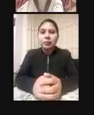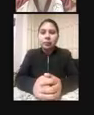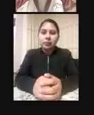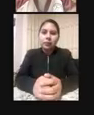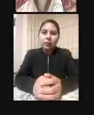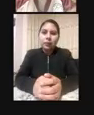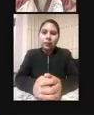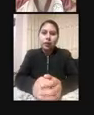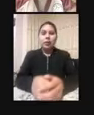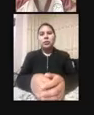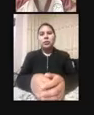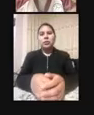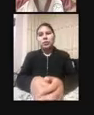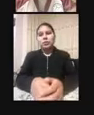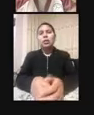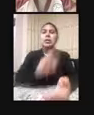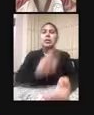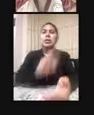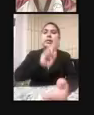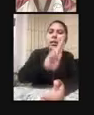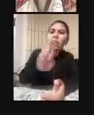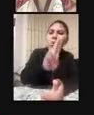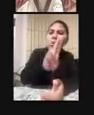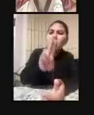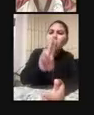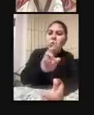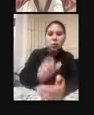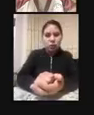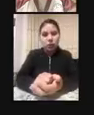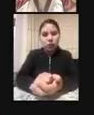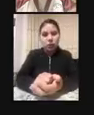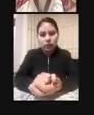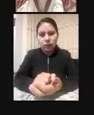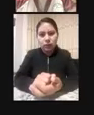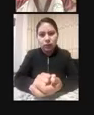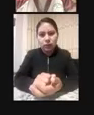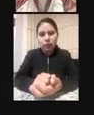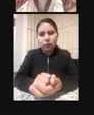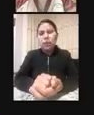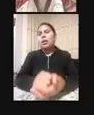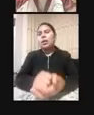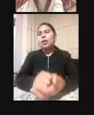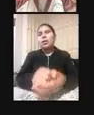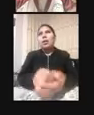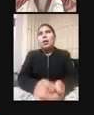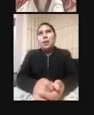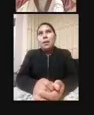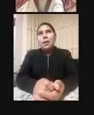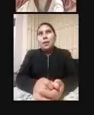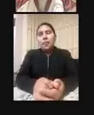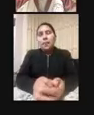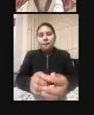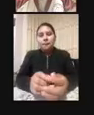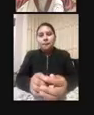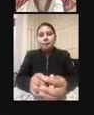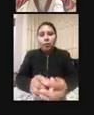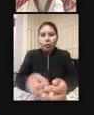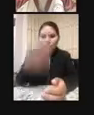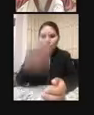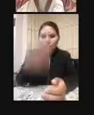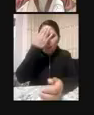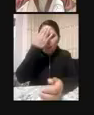que utilizamos que se llama Castillo Morales y que nos sirve para precisamente regular todo lo que es el tono